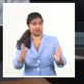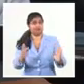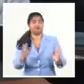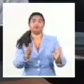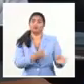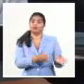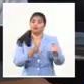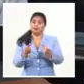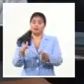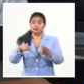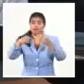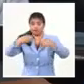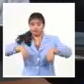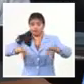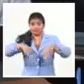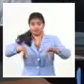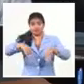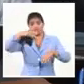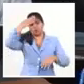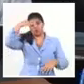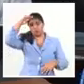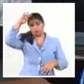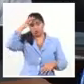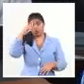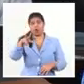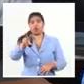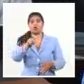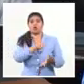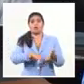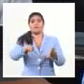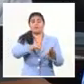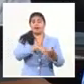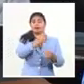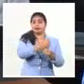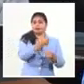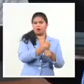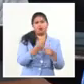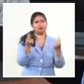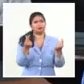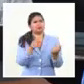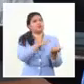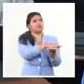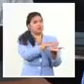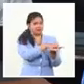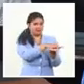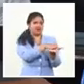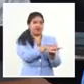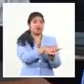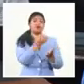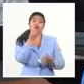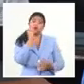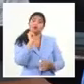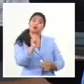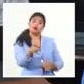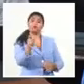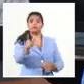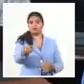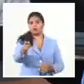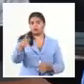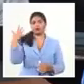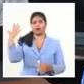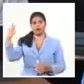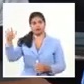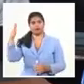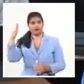situación un nuevo financiamiento, que con ese financiamiento también se van a recuperar otras capacidades